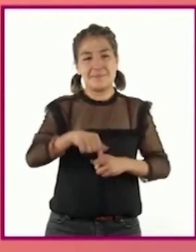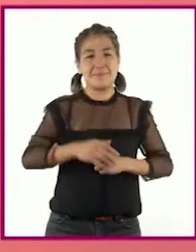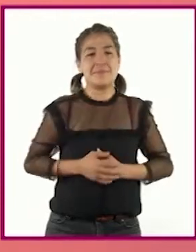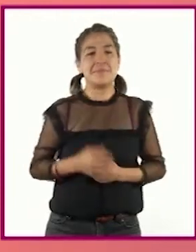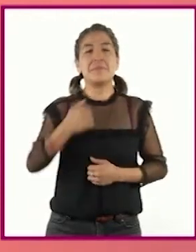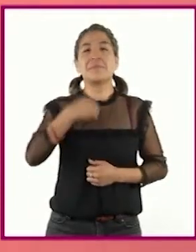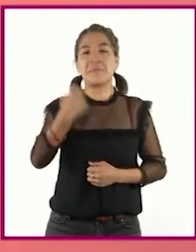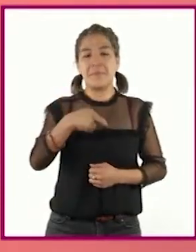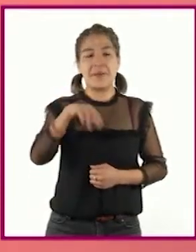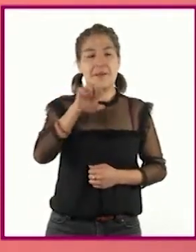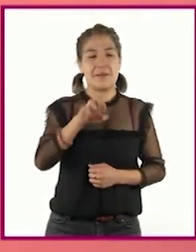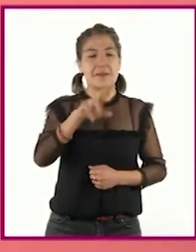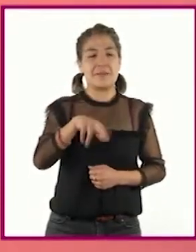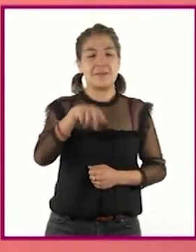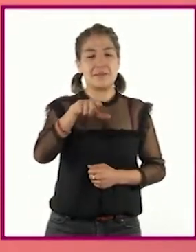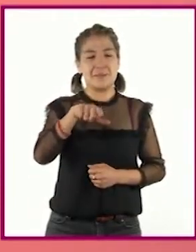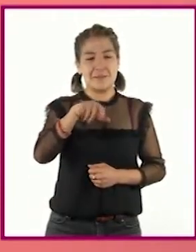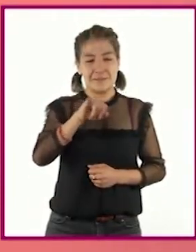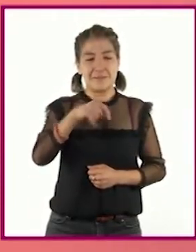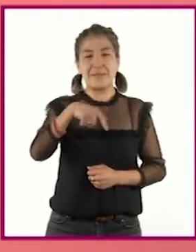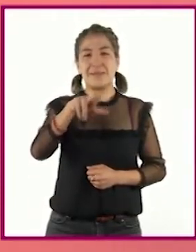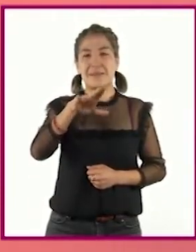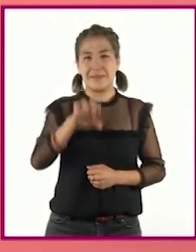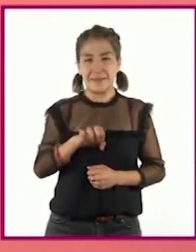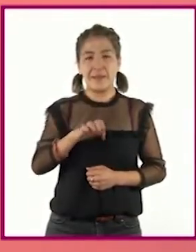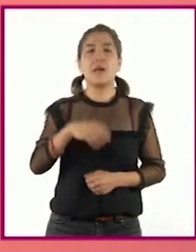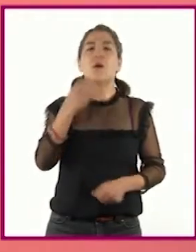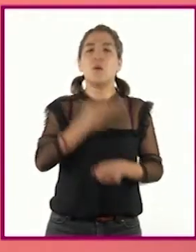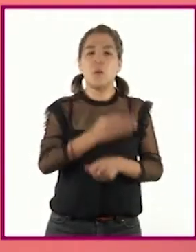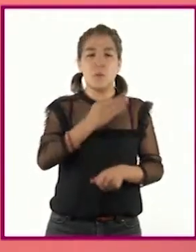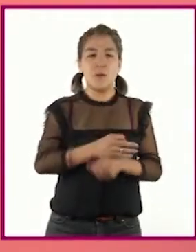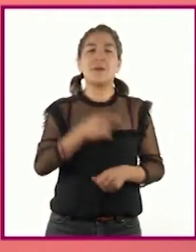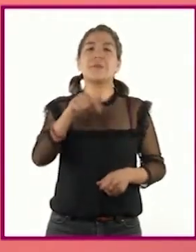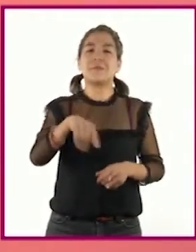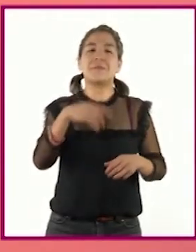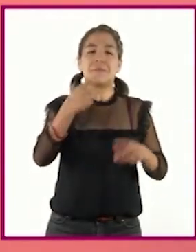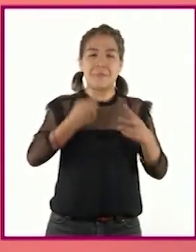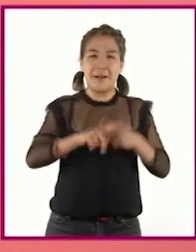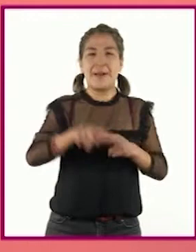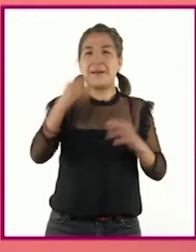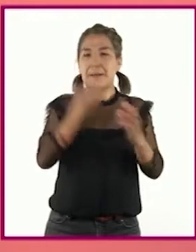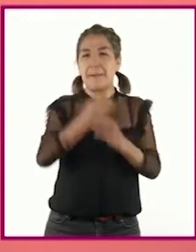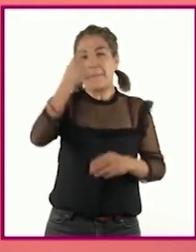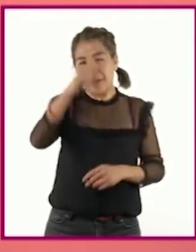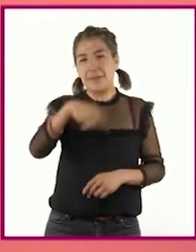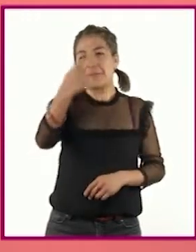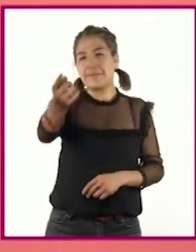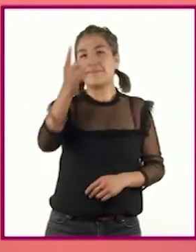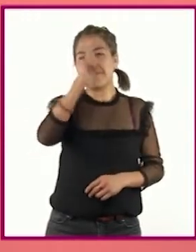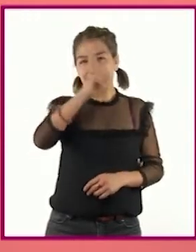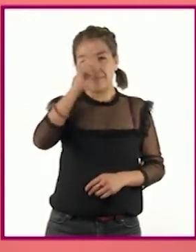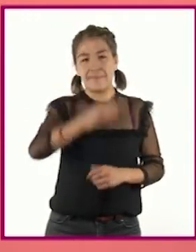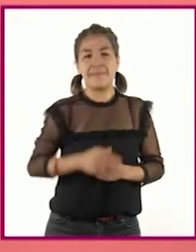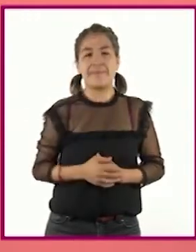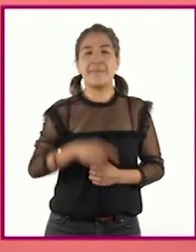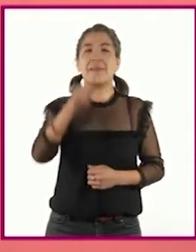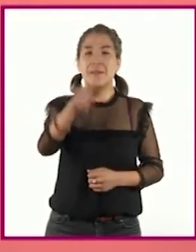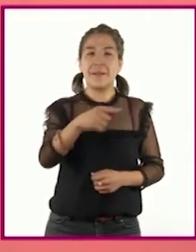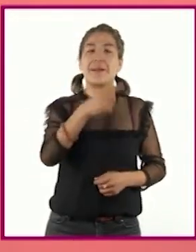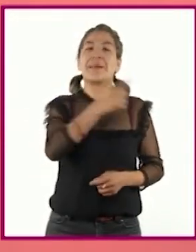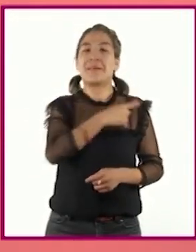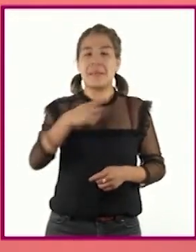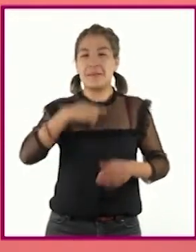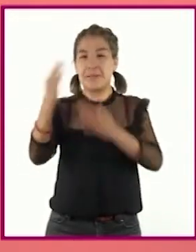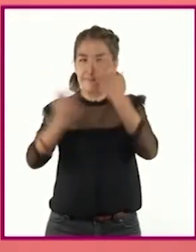Mi nombre es Enrique Rodal y aprovecho estos momentos antes de comenzar nuestra sesión para recomendarles que a sus hábitos de